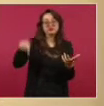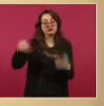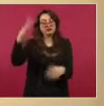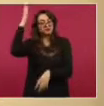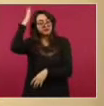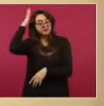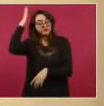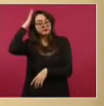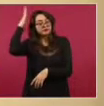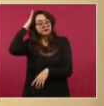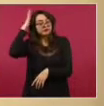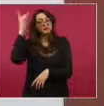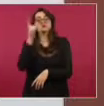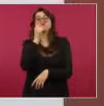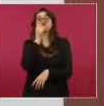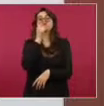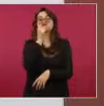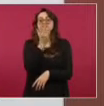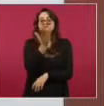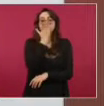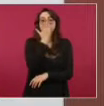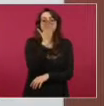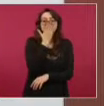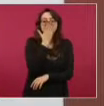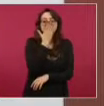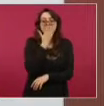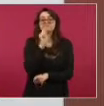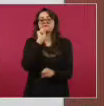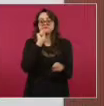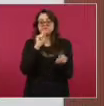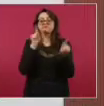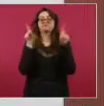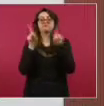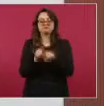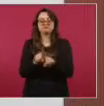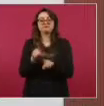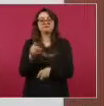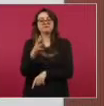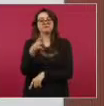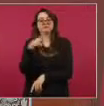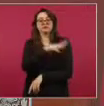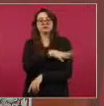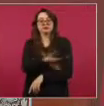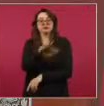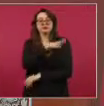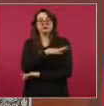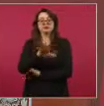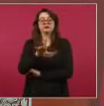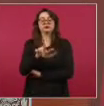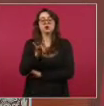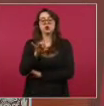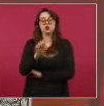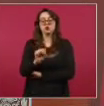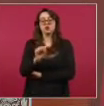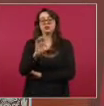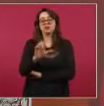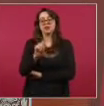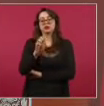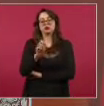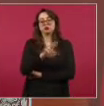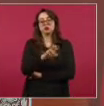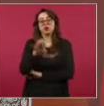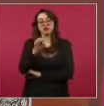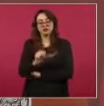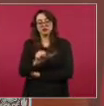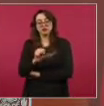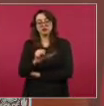comandante de la Gendarmería sonorense y también hizo su aparición el general Luis C. Torres, jefe de las fuerzas